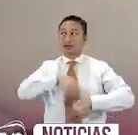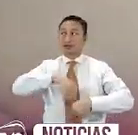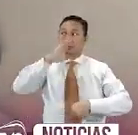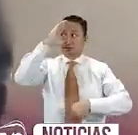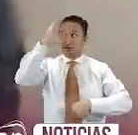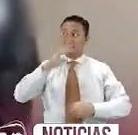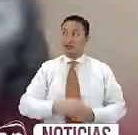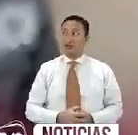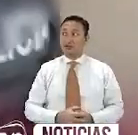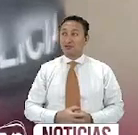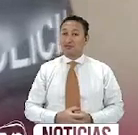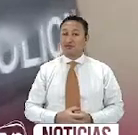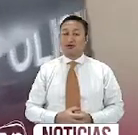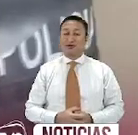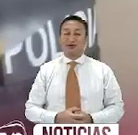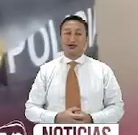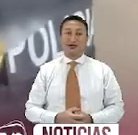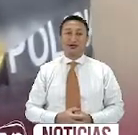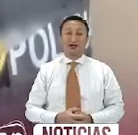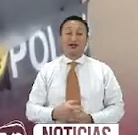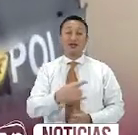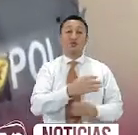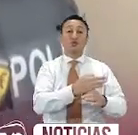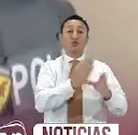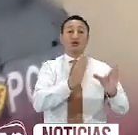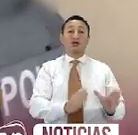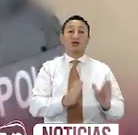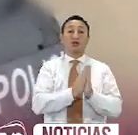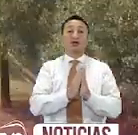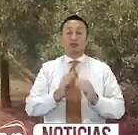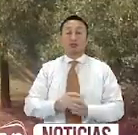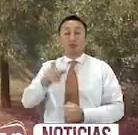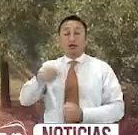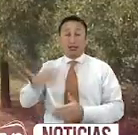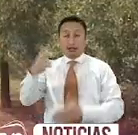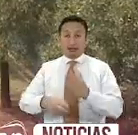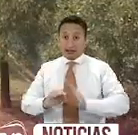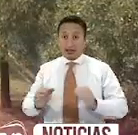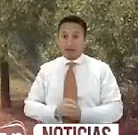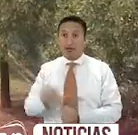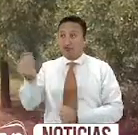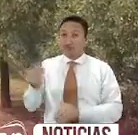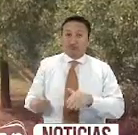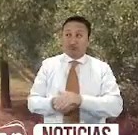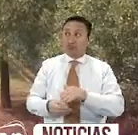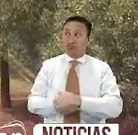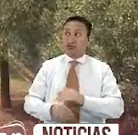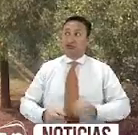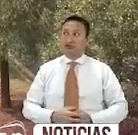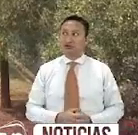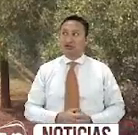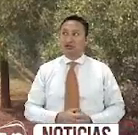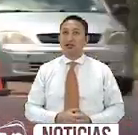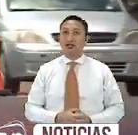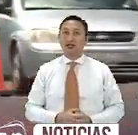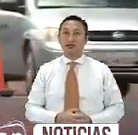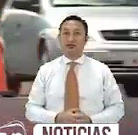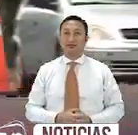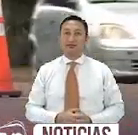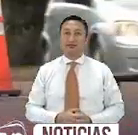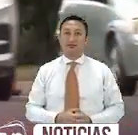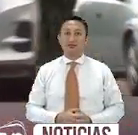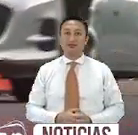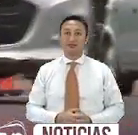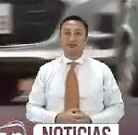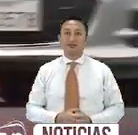delito de concusión. Al parecer, estos funcionarios solicitaban dinero a cambio de no sancionar o reportar supuestas infracciones vehiculares, como el